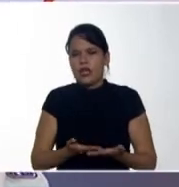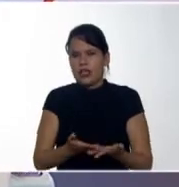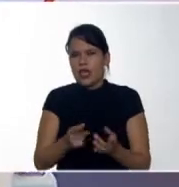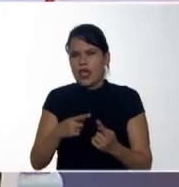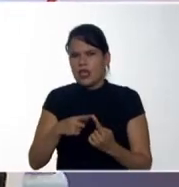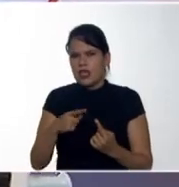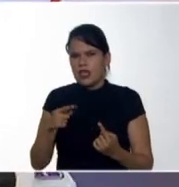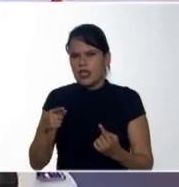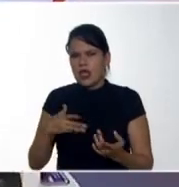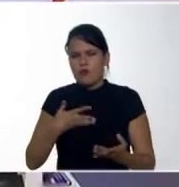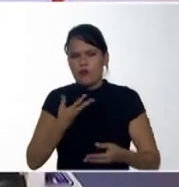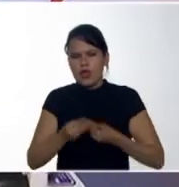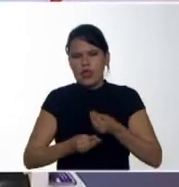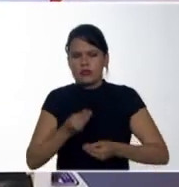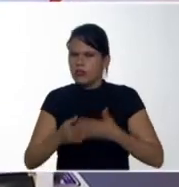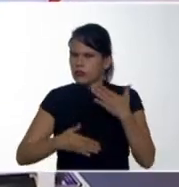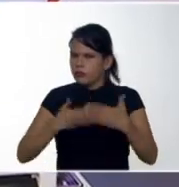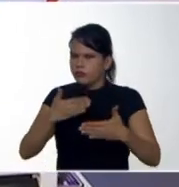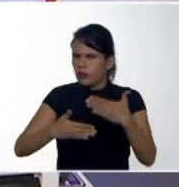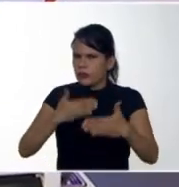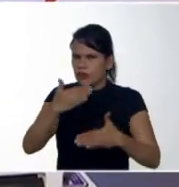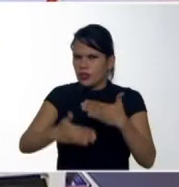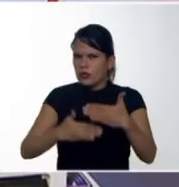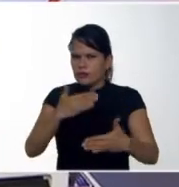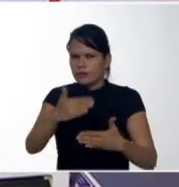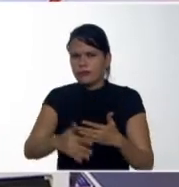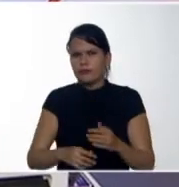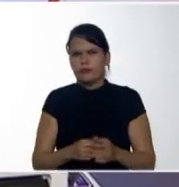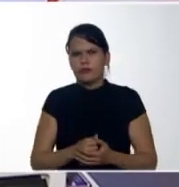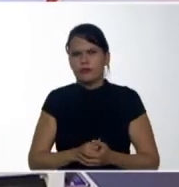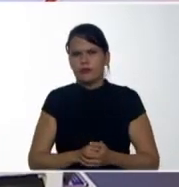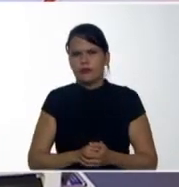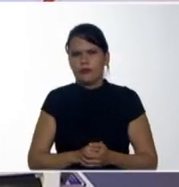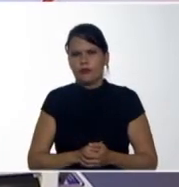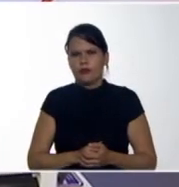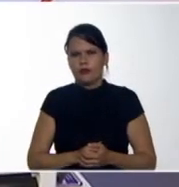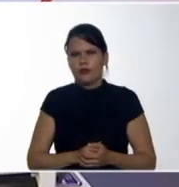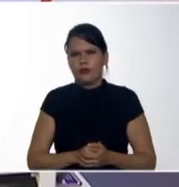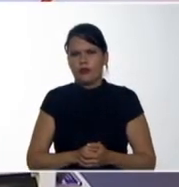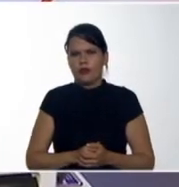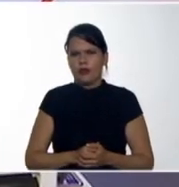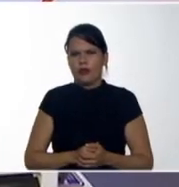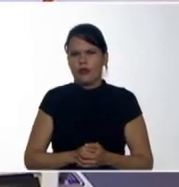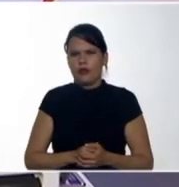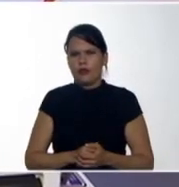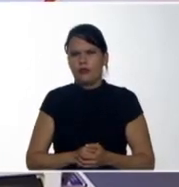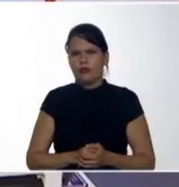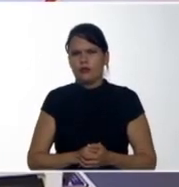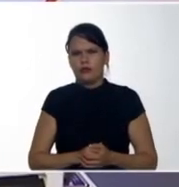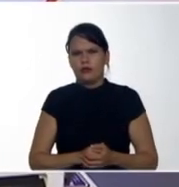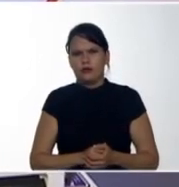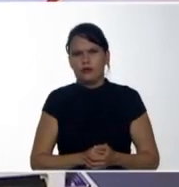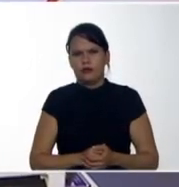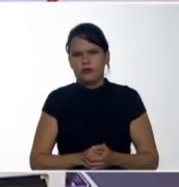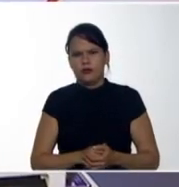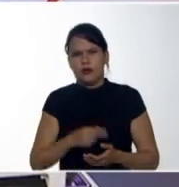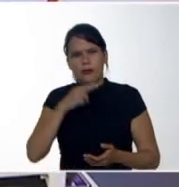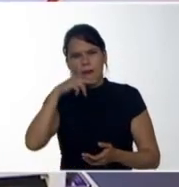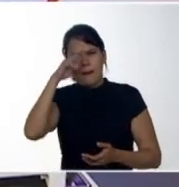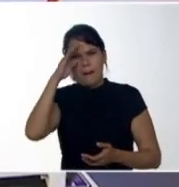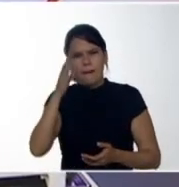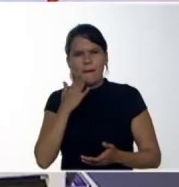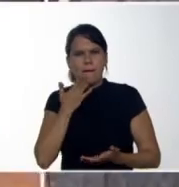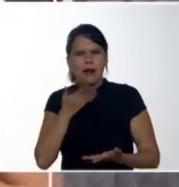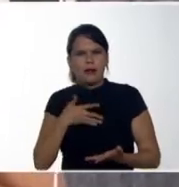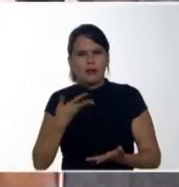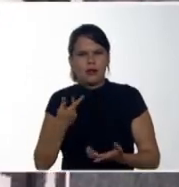y puedan hacer el movimiento. En este caso, acá tengo un carril de alfiler en casa, papá y mamá pueden tenerlo